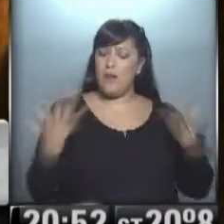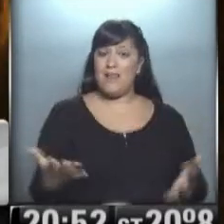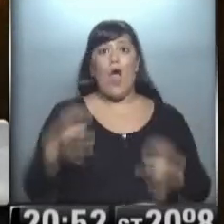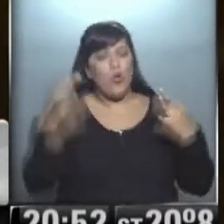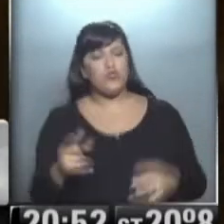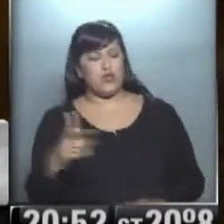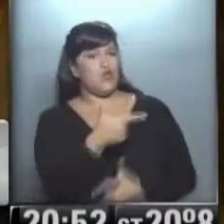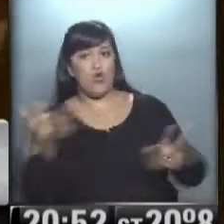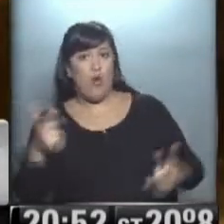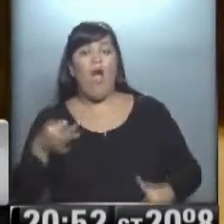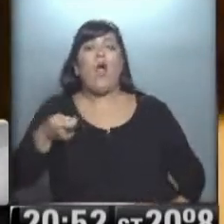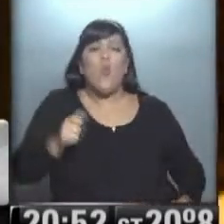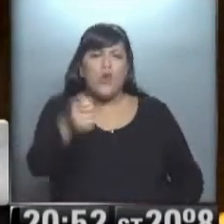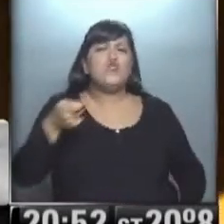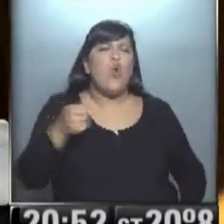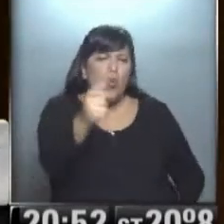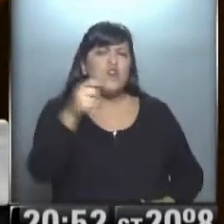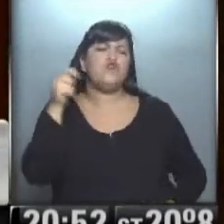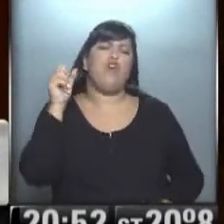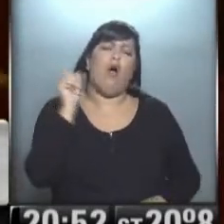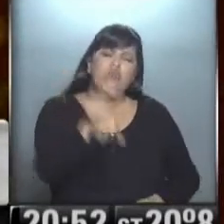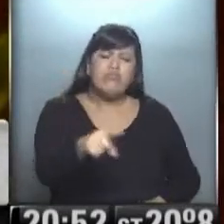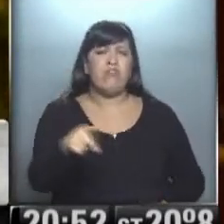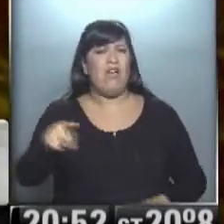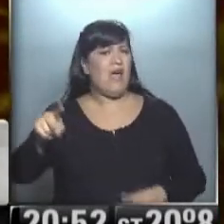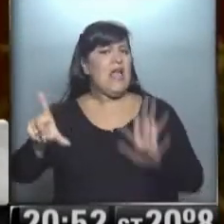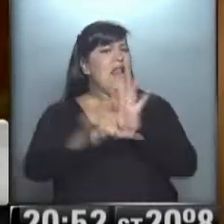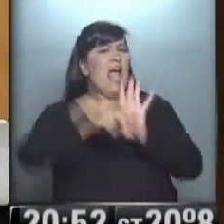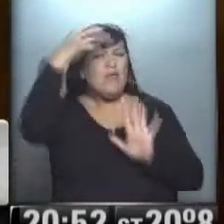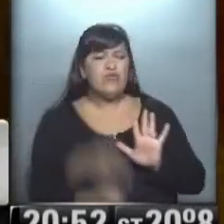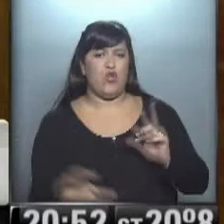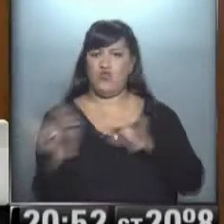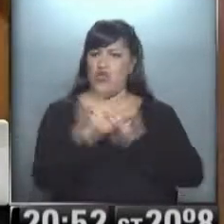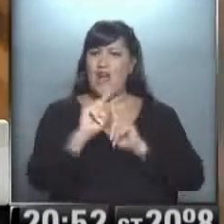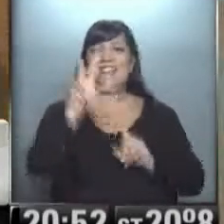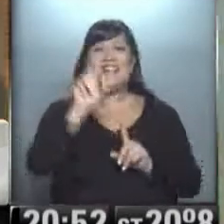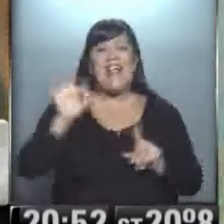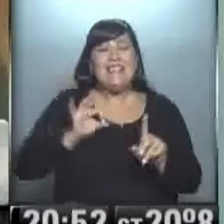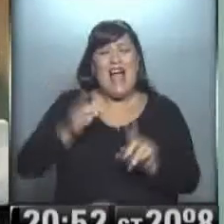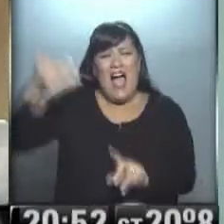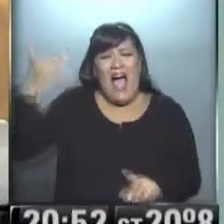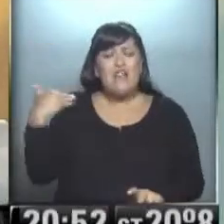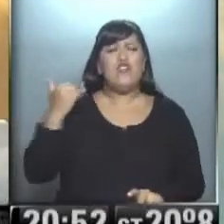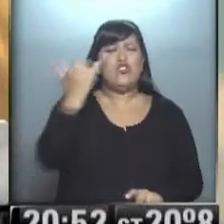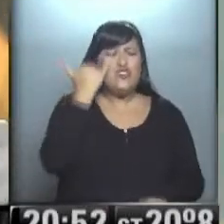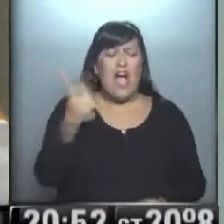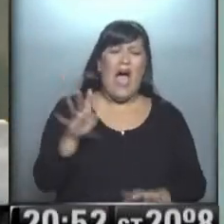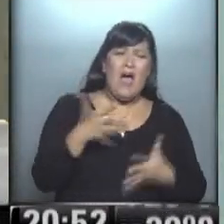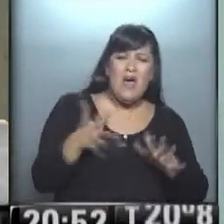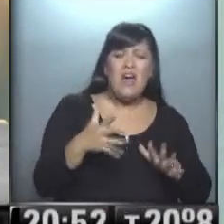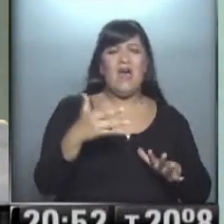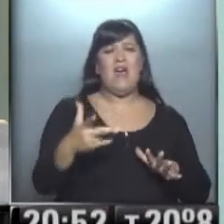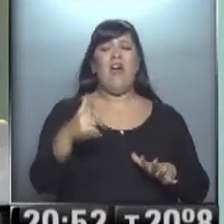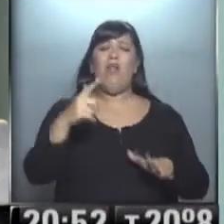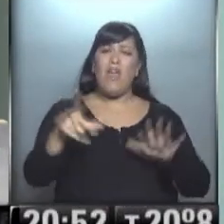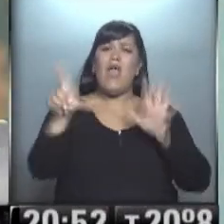Acá todos los juicios que se han producido son absolutamente ilegales. Después de 30 años, donde ya se había producido prácticamente, después de